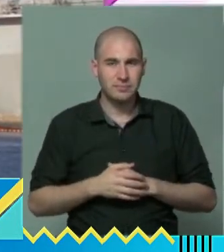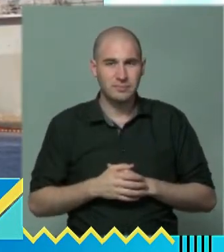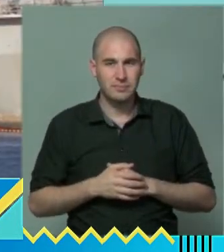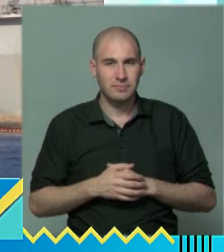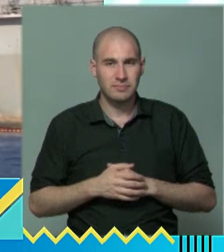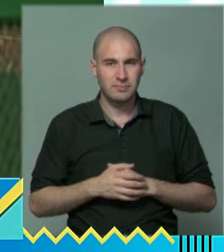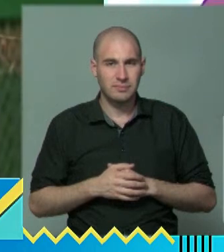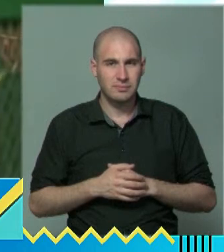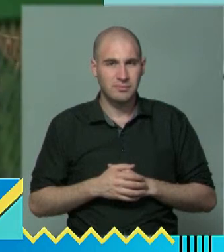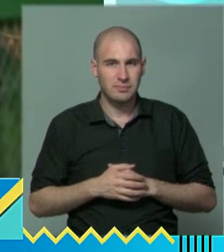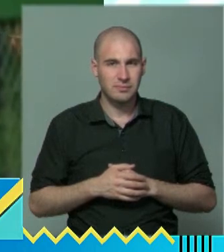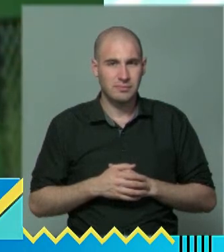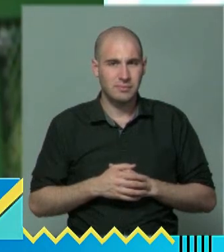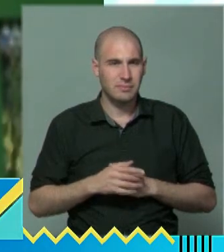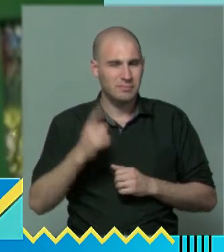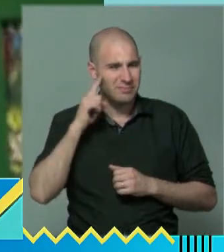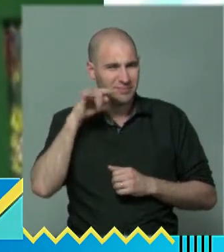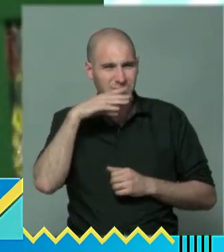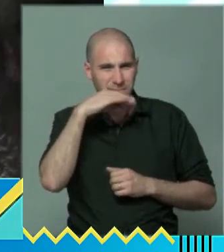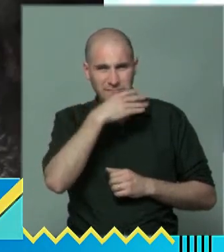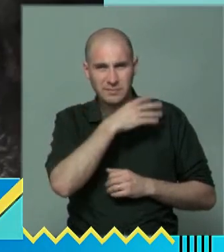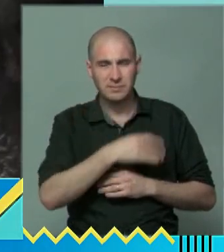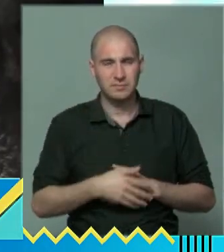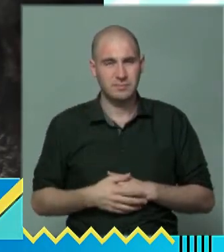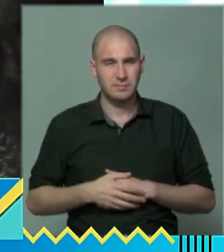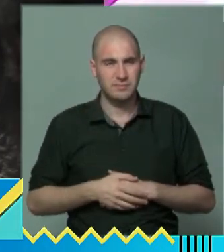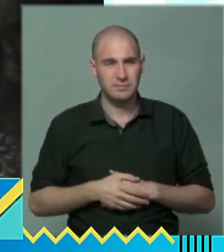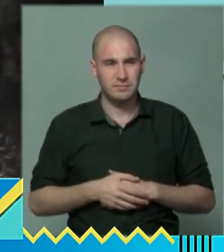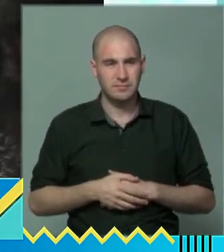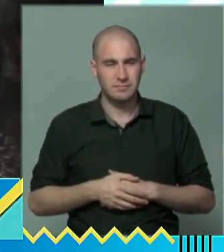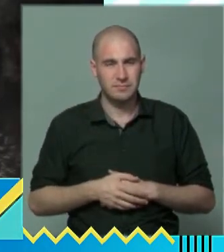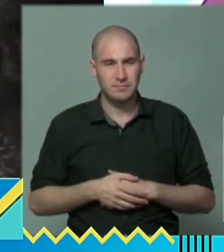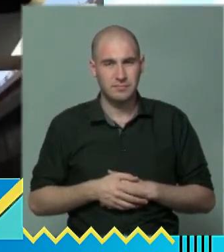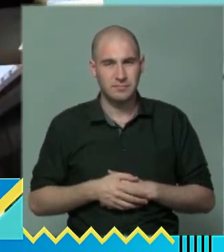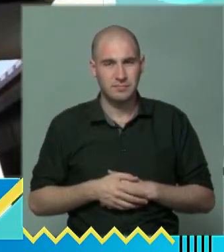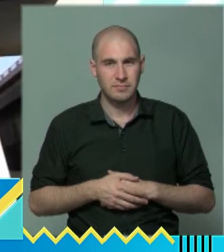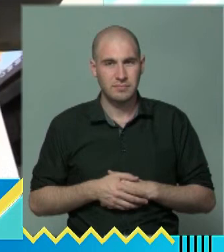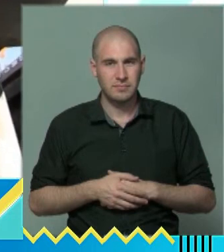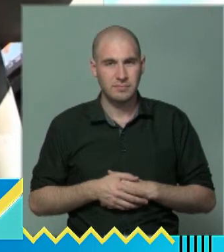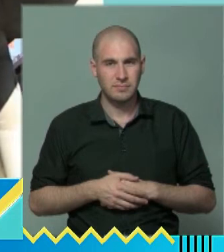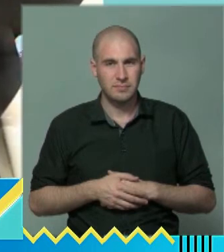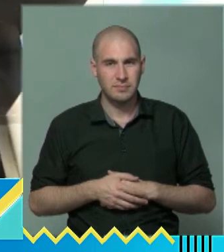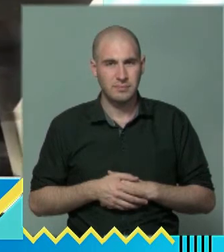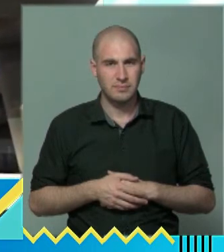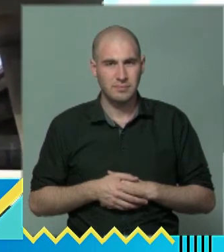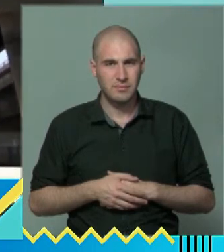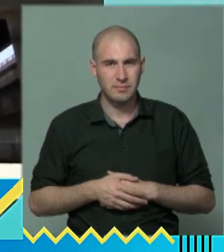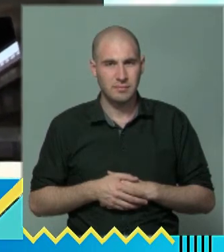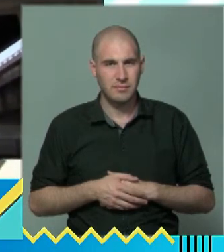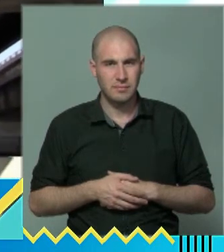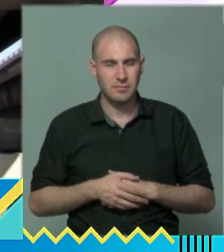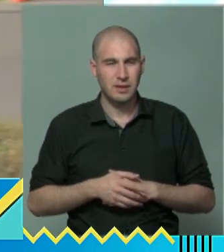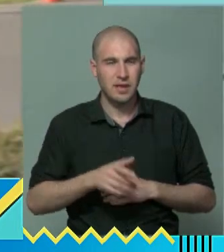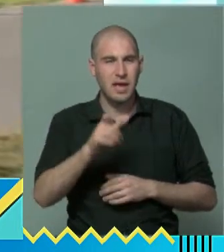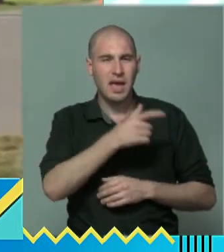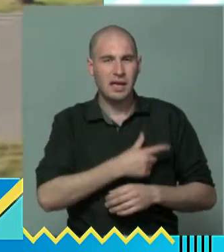la pérdida de proveedores, de clientes, de inversores. Y esto es algo a los que las empresas tienen. Entonces, en realidad a los estados